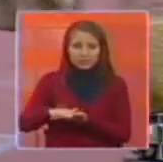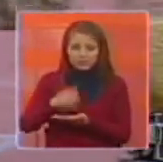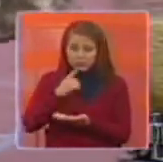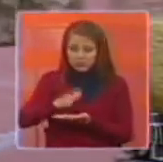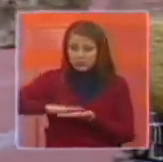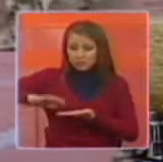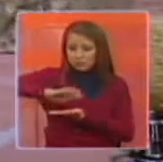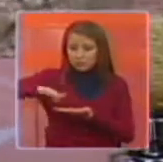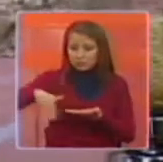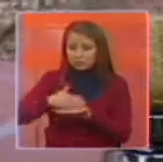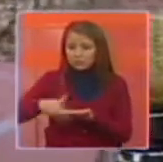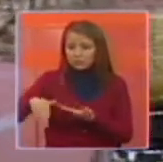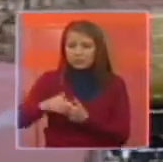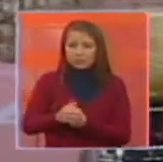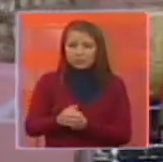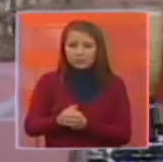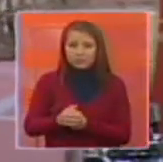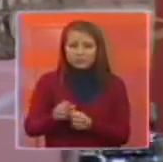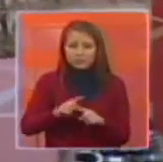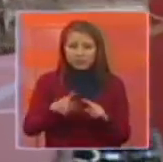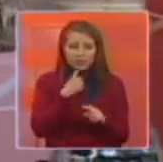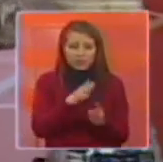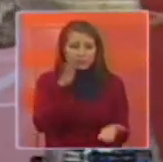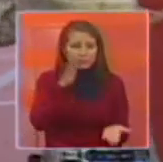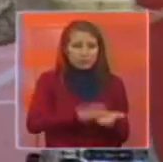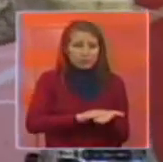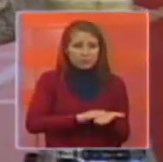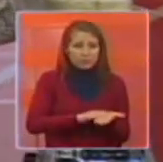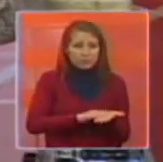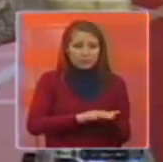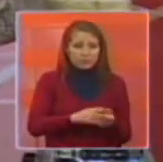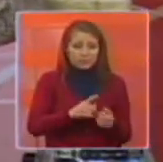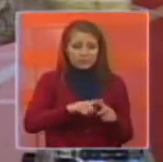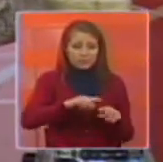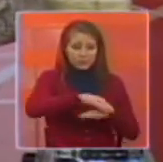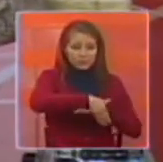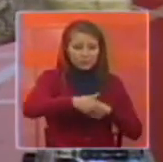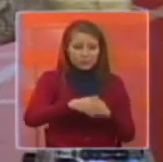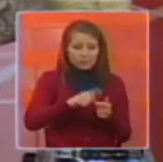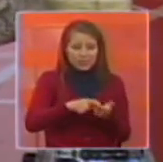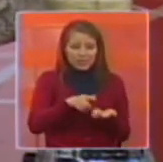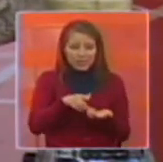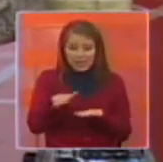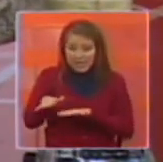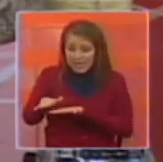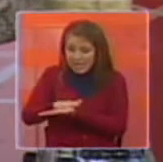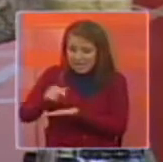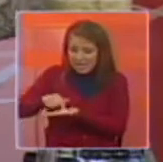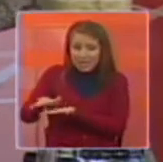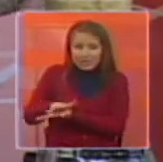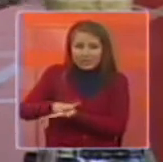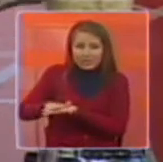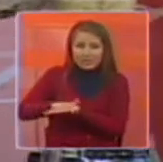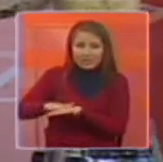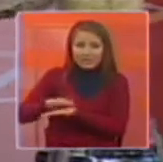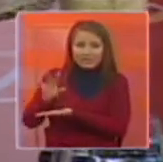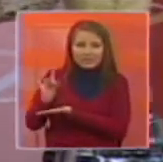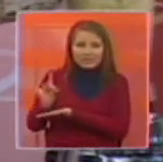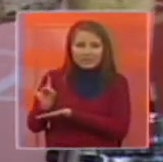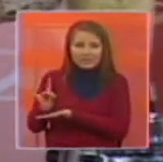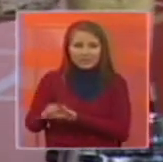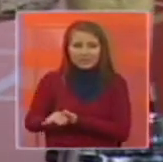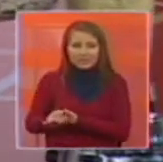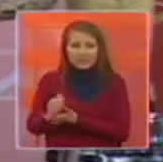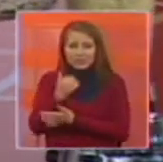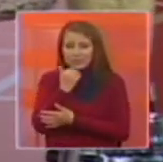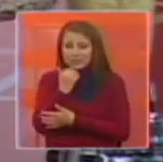sí. Sí. Sí, pero se me quedó pegada en el plan. De los lados despegó, pero en el plan se quedó pegadísima. Ay, capaz la temperatura del